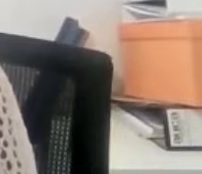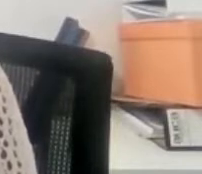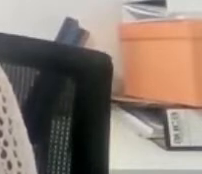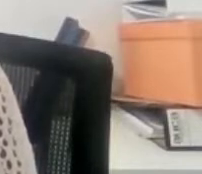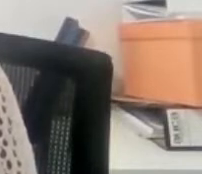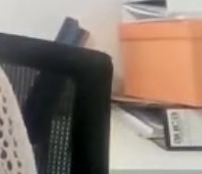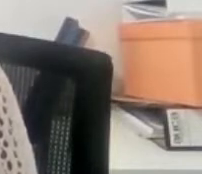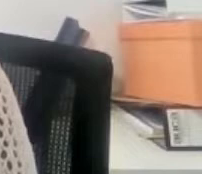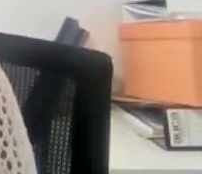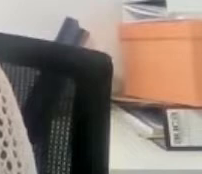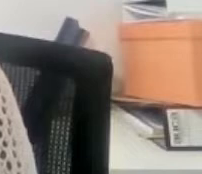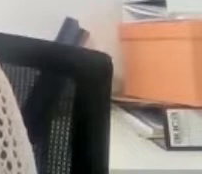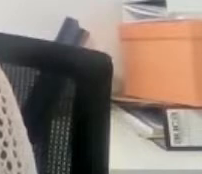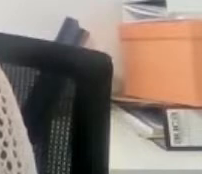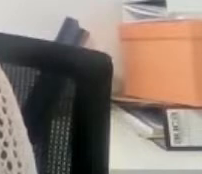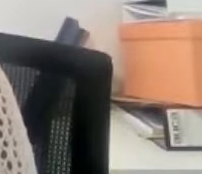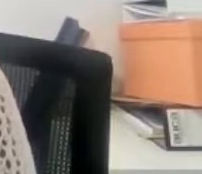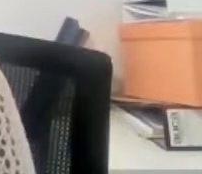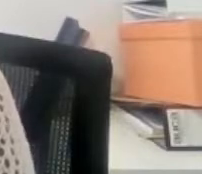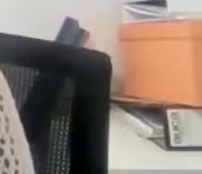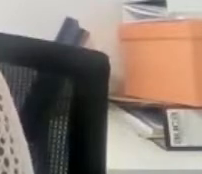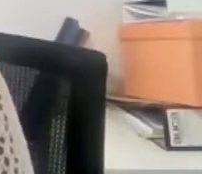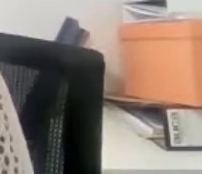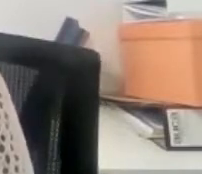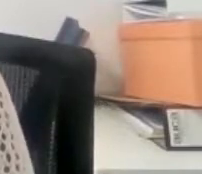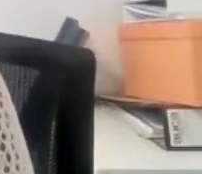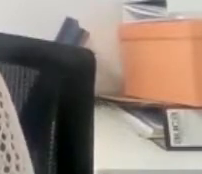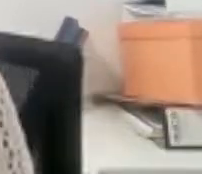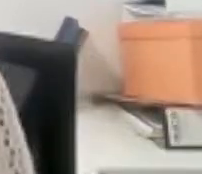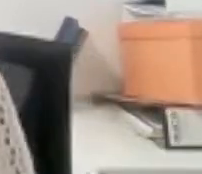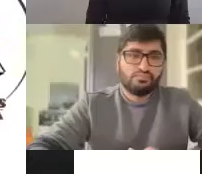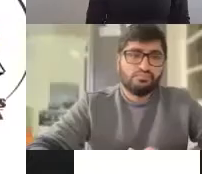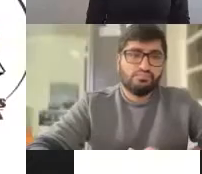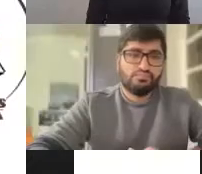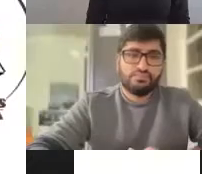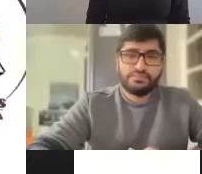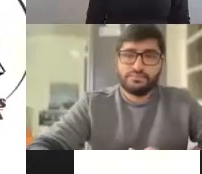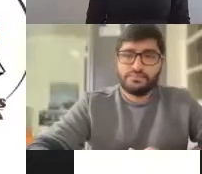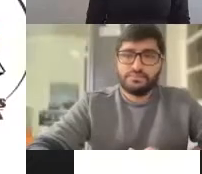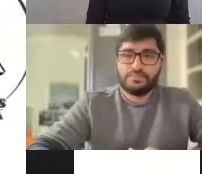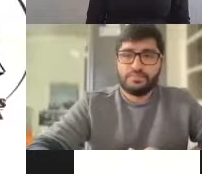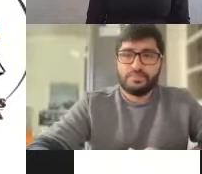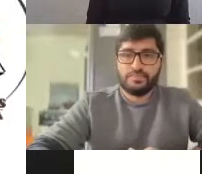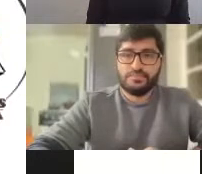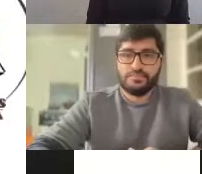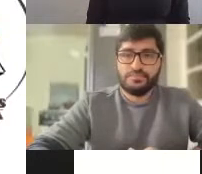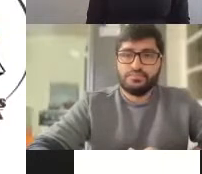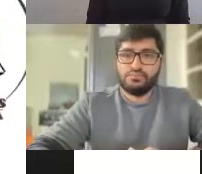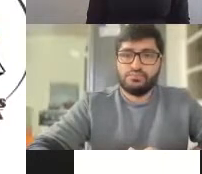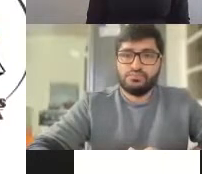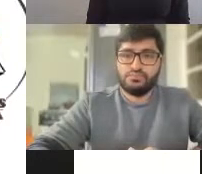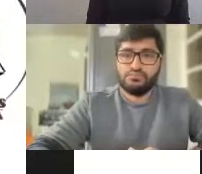Sí, dice. Ahí Tomás va a compartir como un poquito, una breve reseña de quiénes